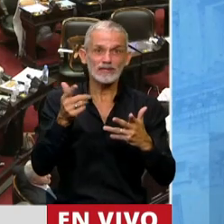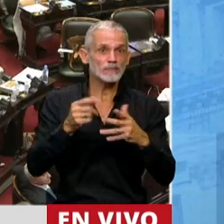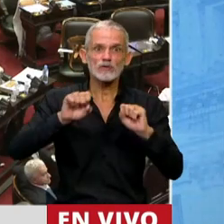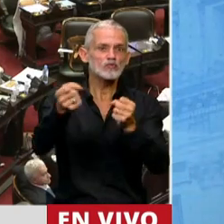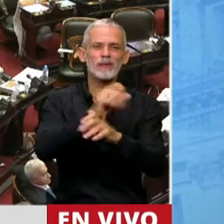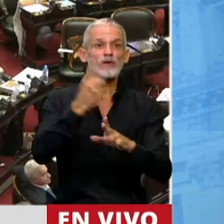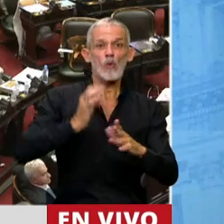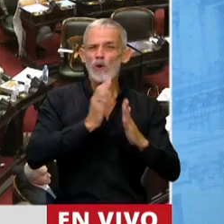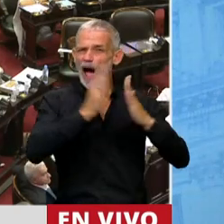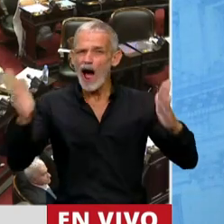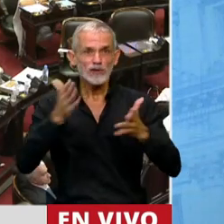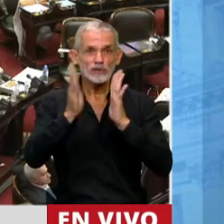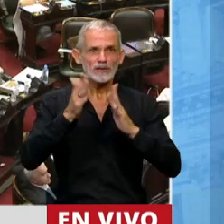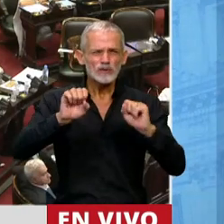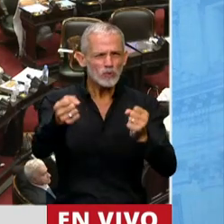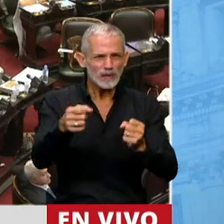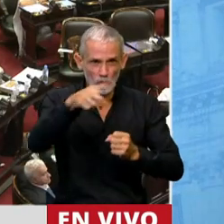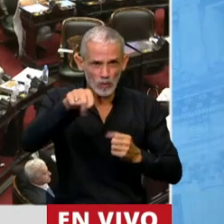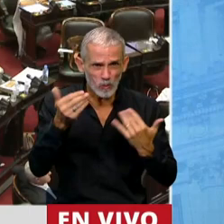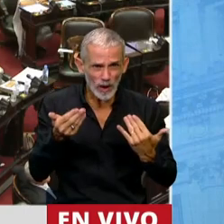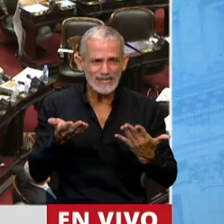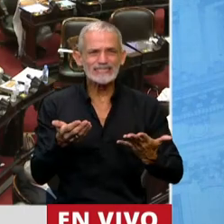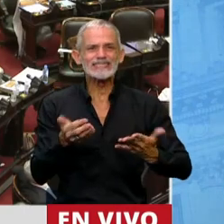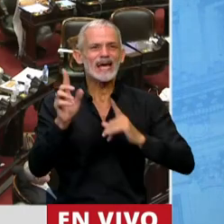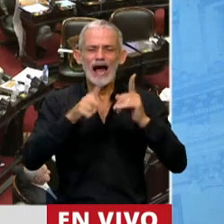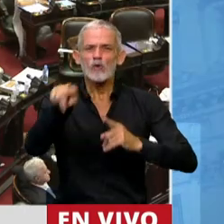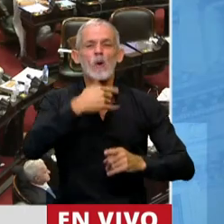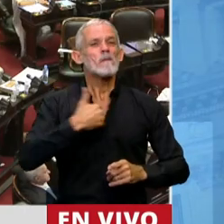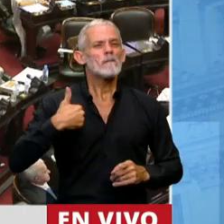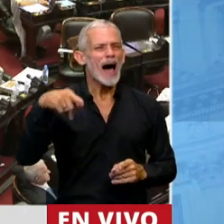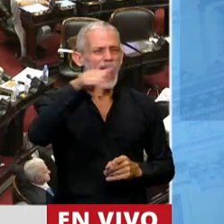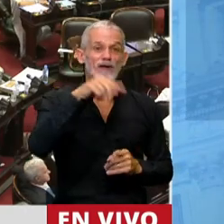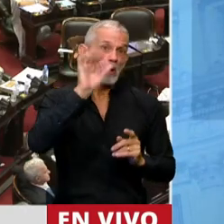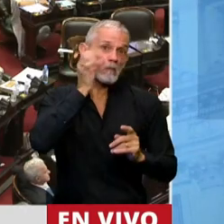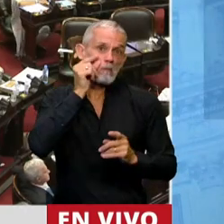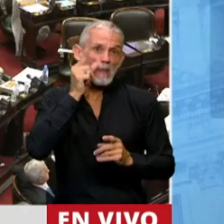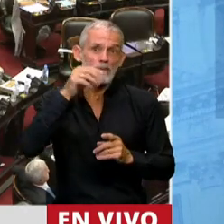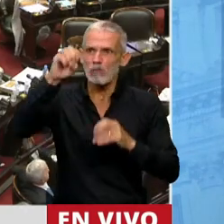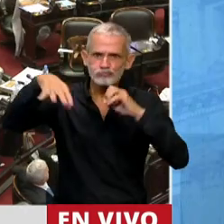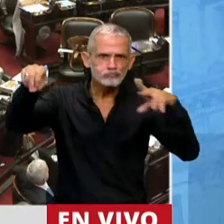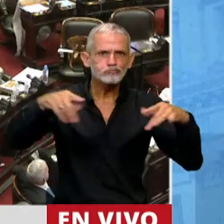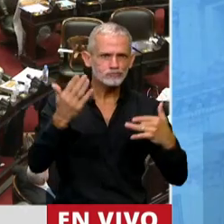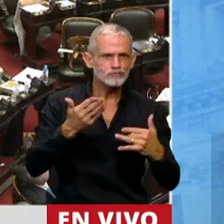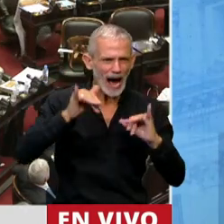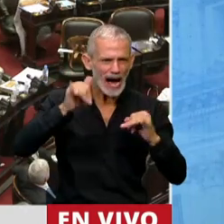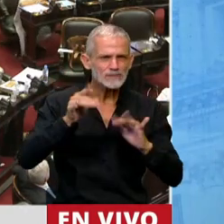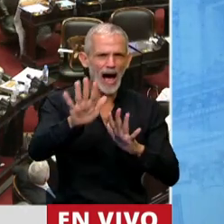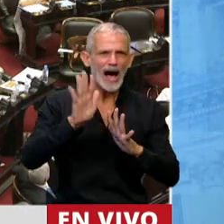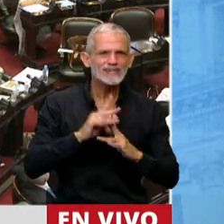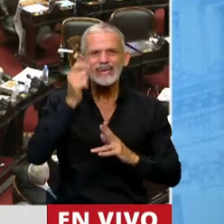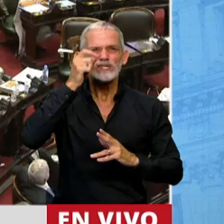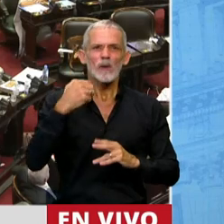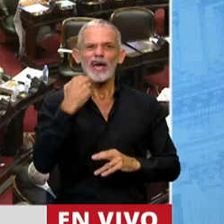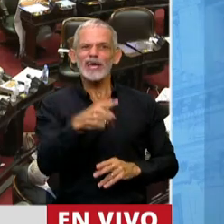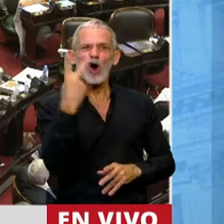los tratamientos. ¿Alguno de ustedes, alguna de las mamás o papás que están acá, aceptarían que le hisopen